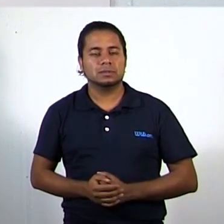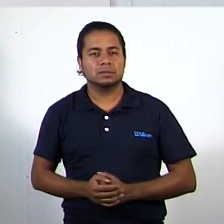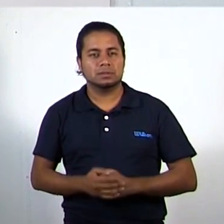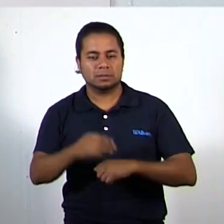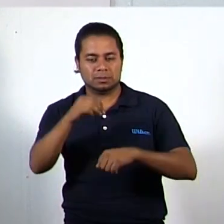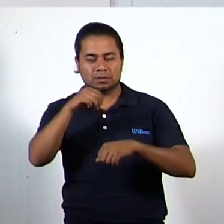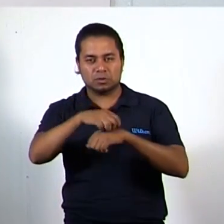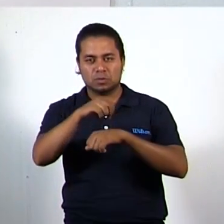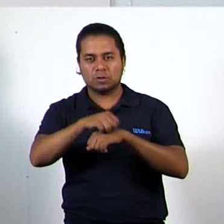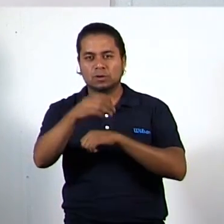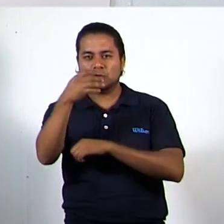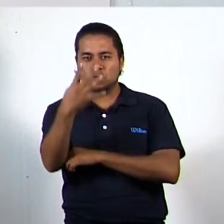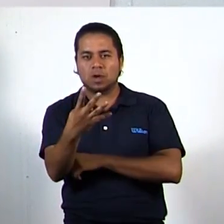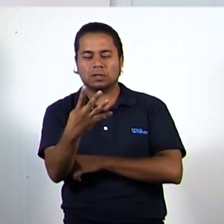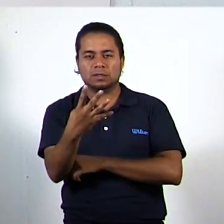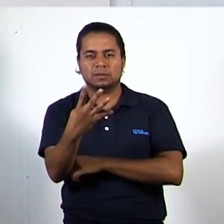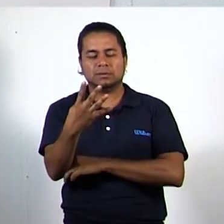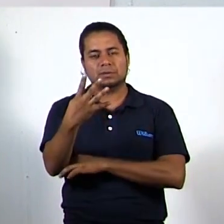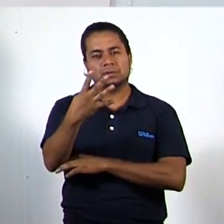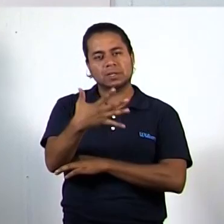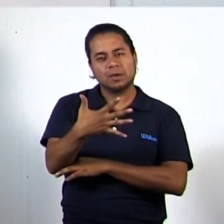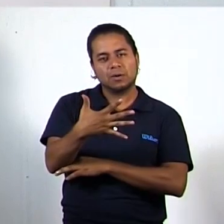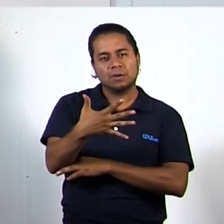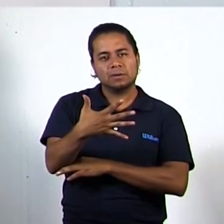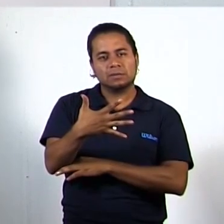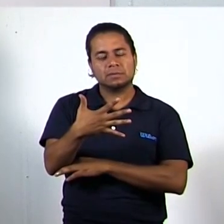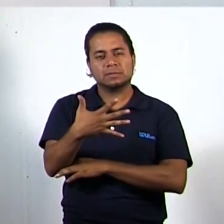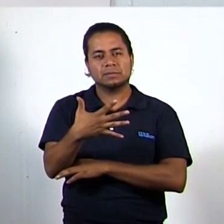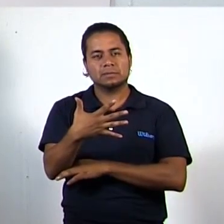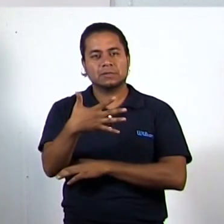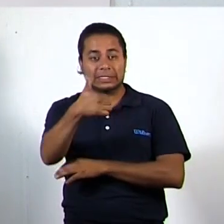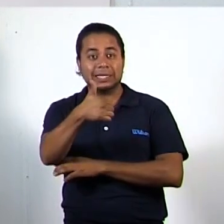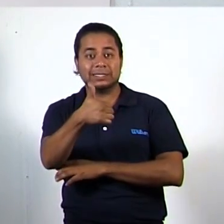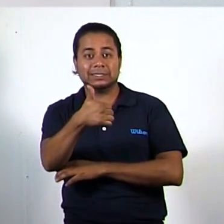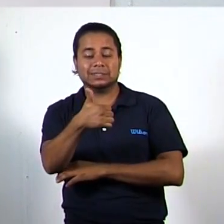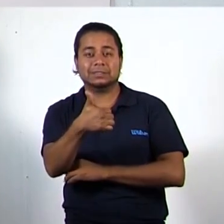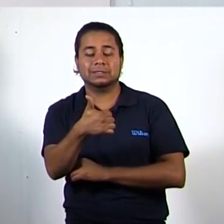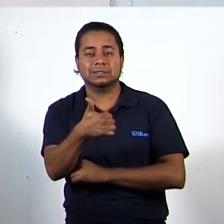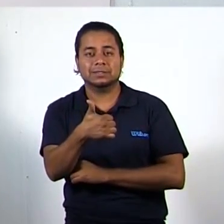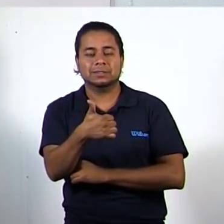el 4, el 5, el 6,